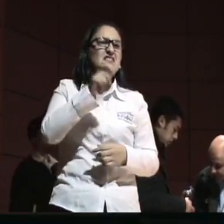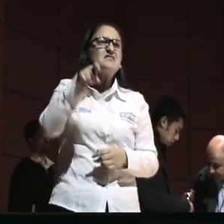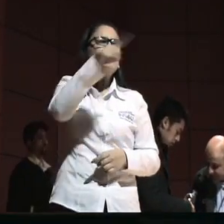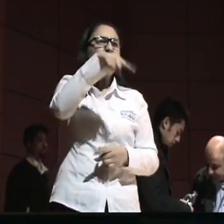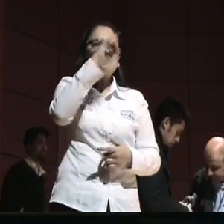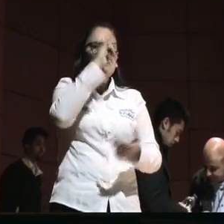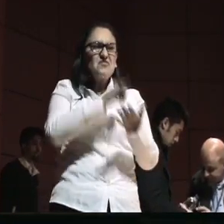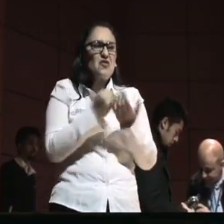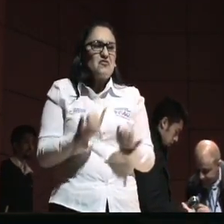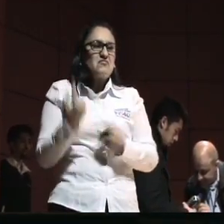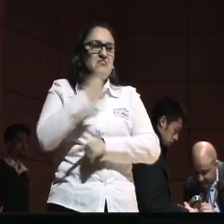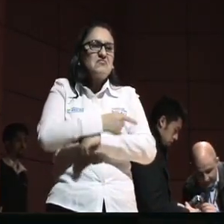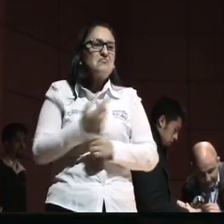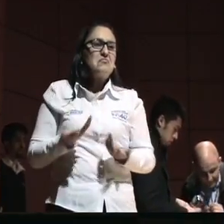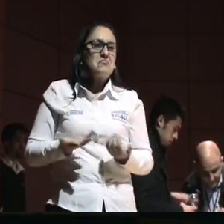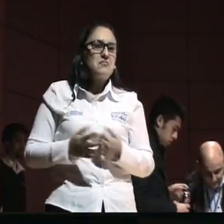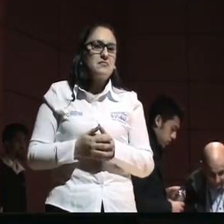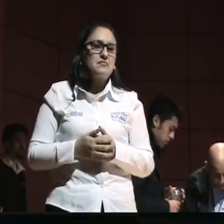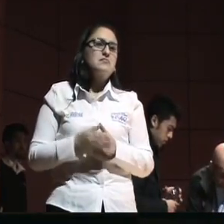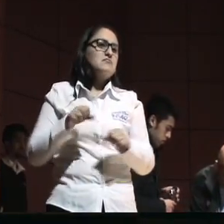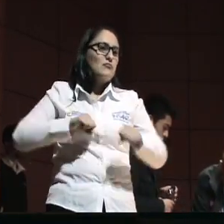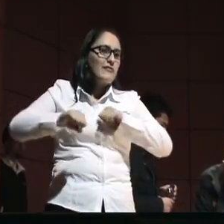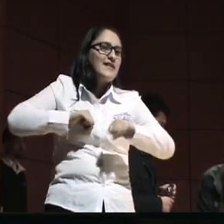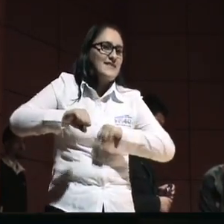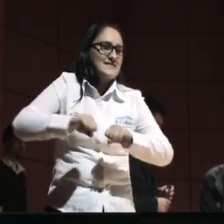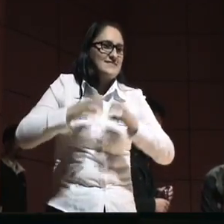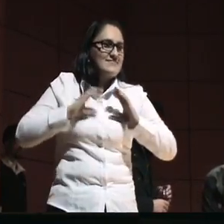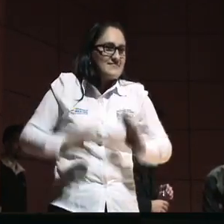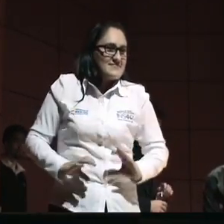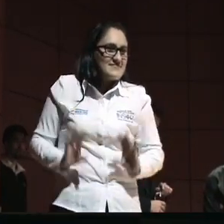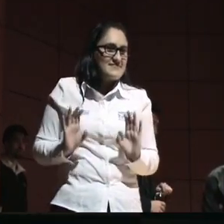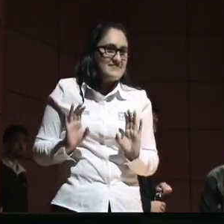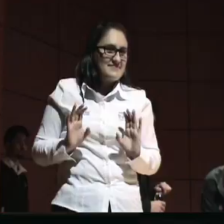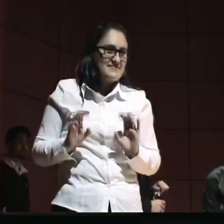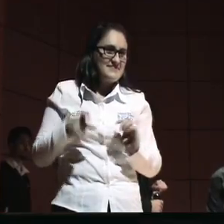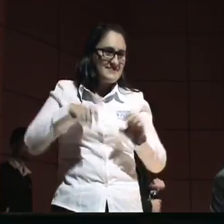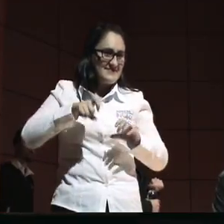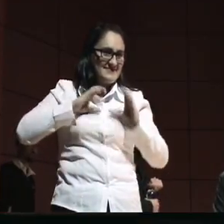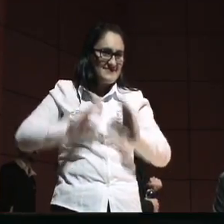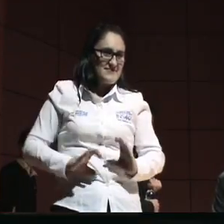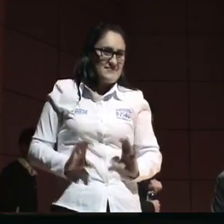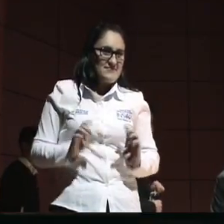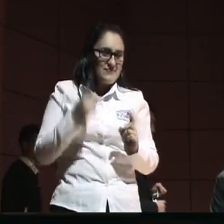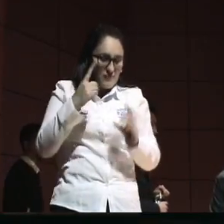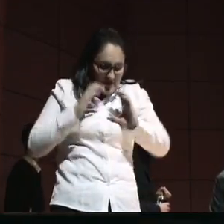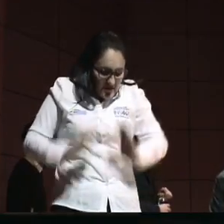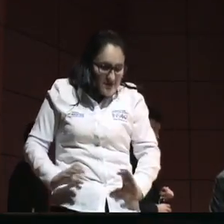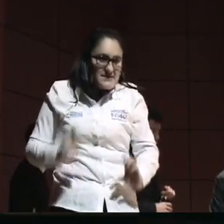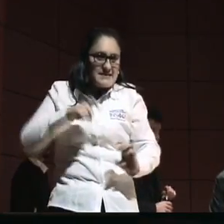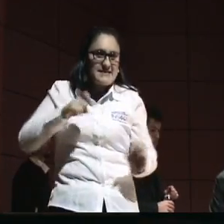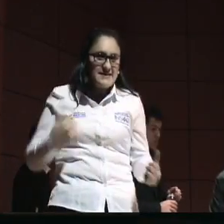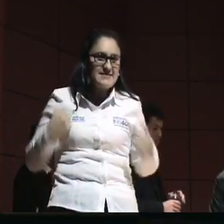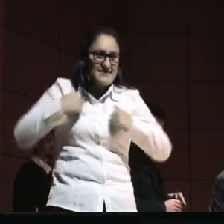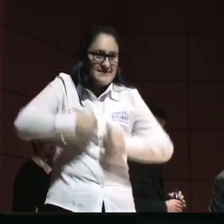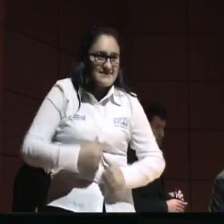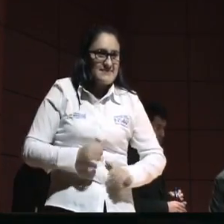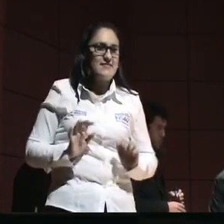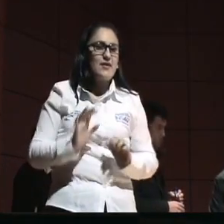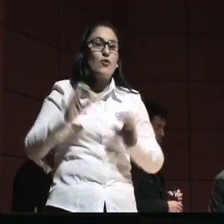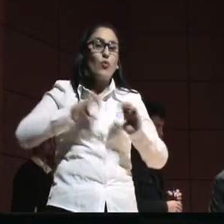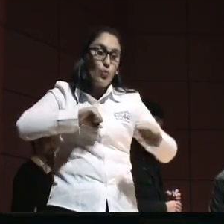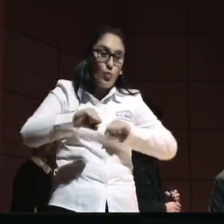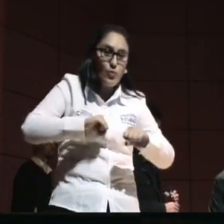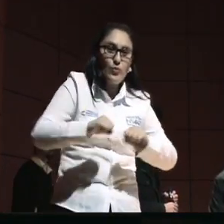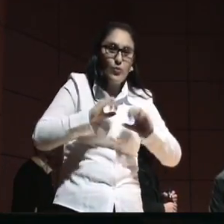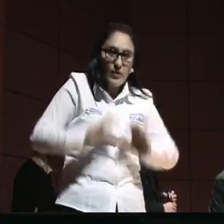¿Qué creen ustedes? Movilidad corporal. Un cuerpo. Un cuerpo y una